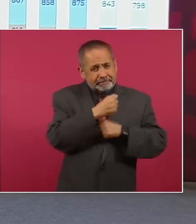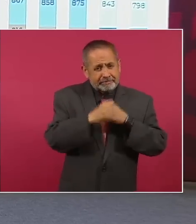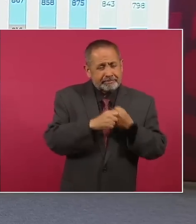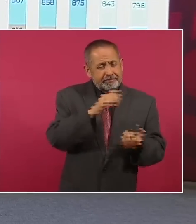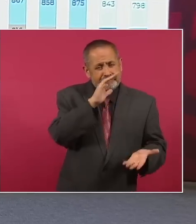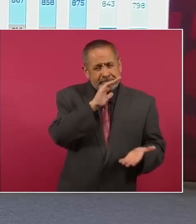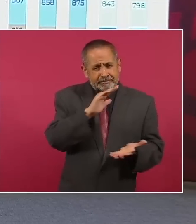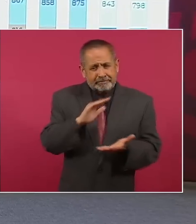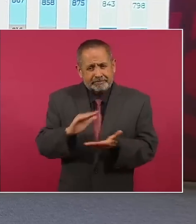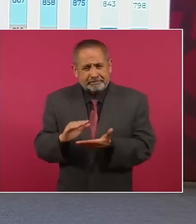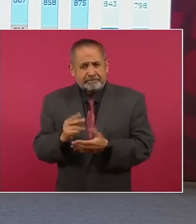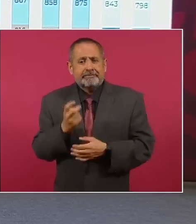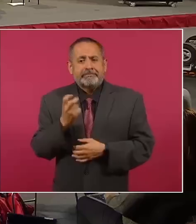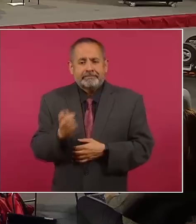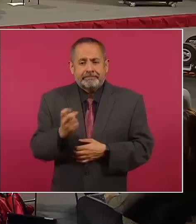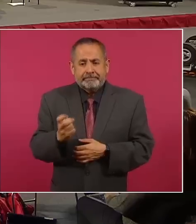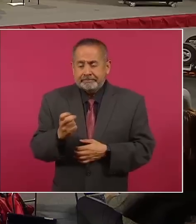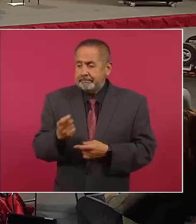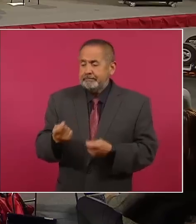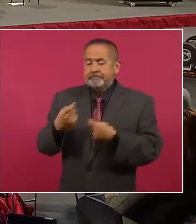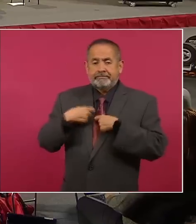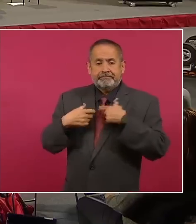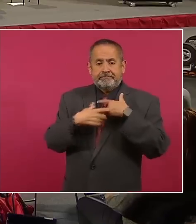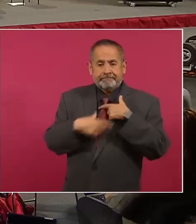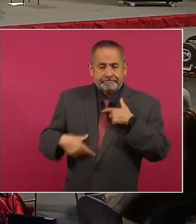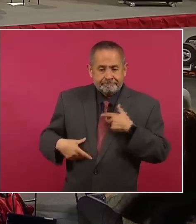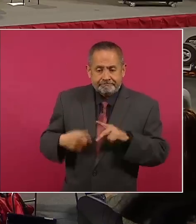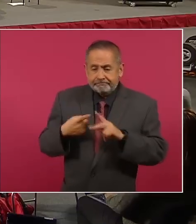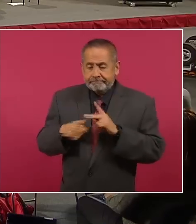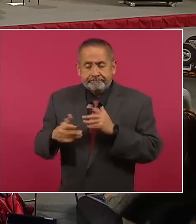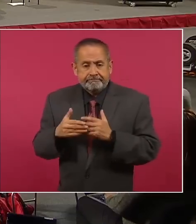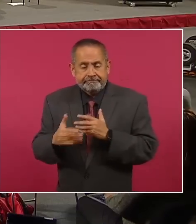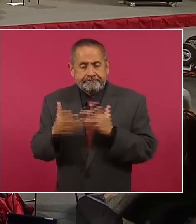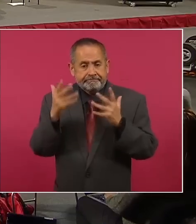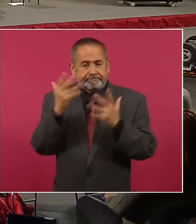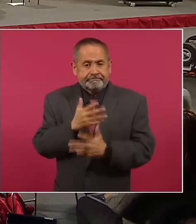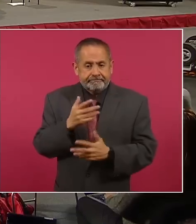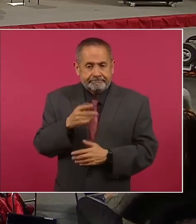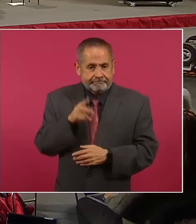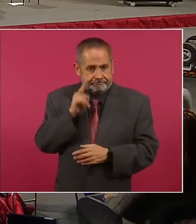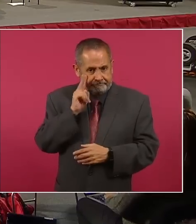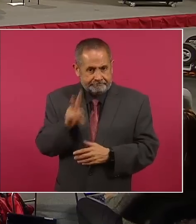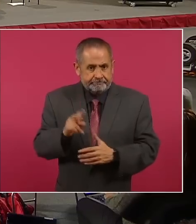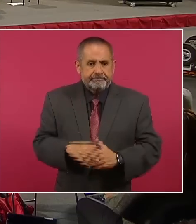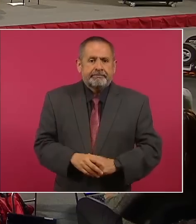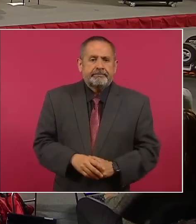nos encontramos cuando inició la administración. La siguiente, por favor.